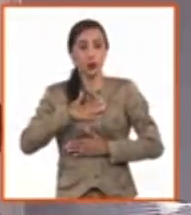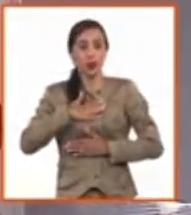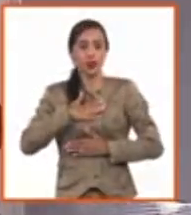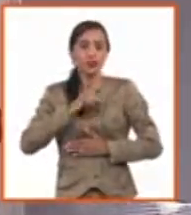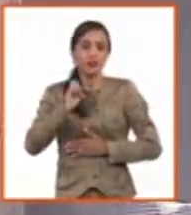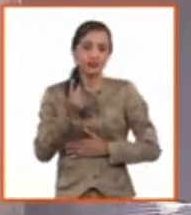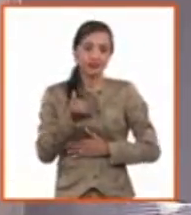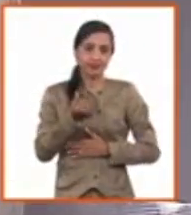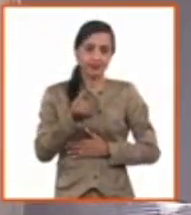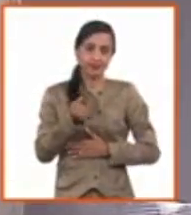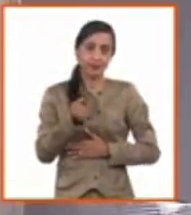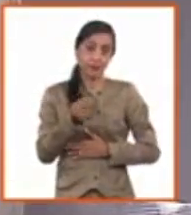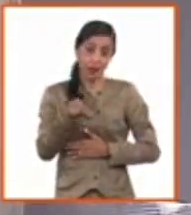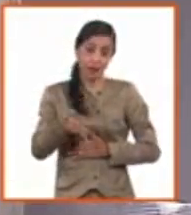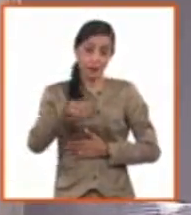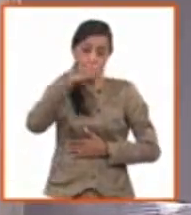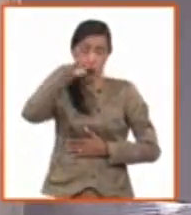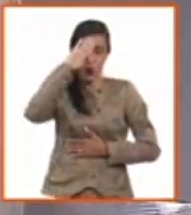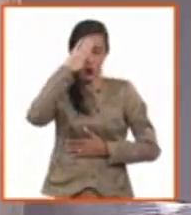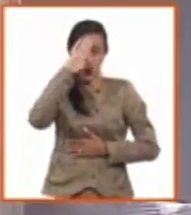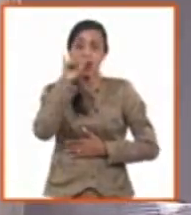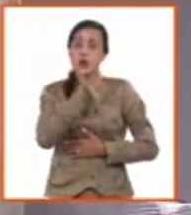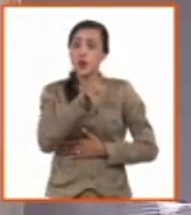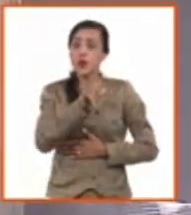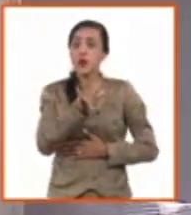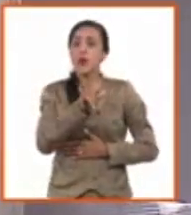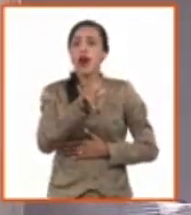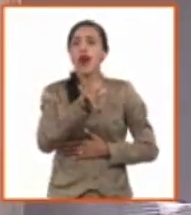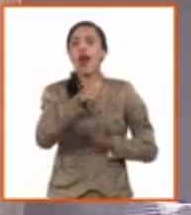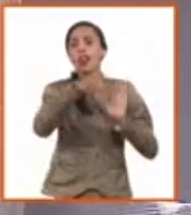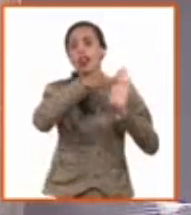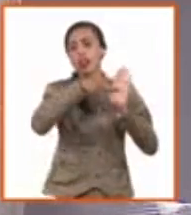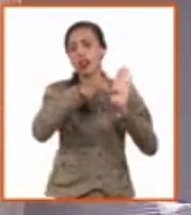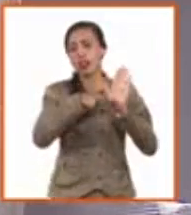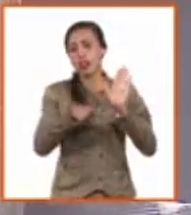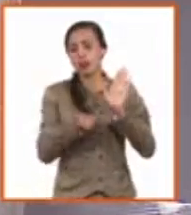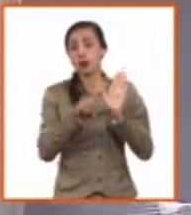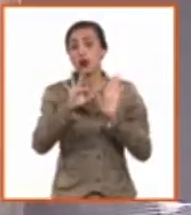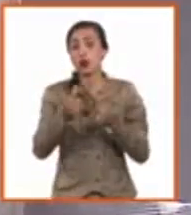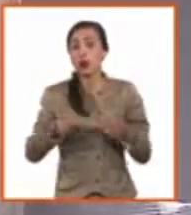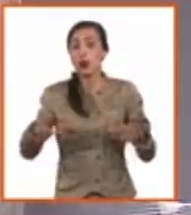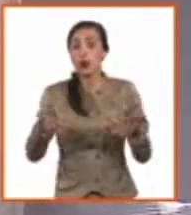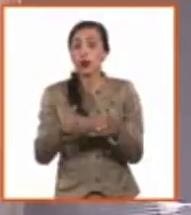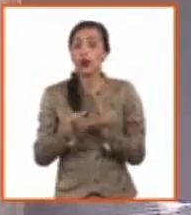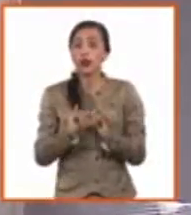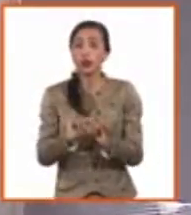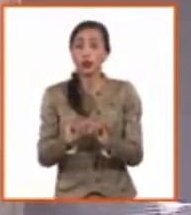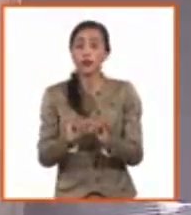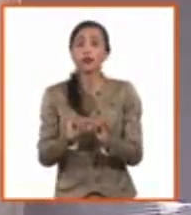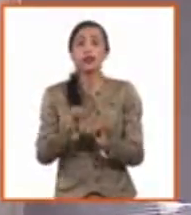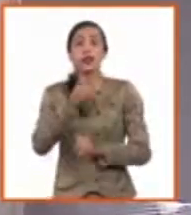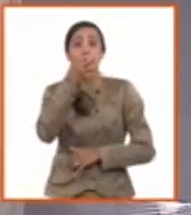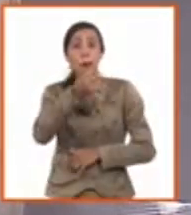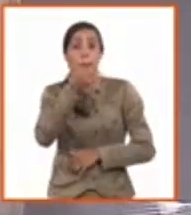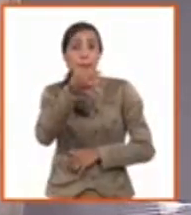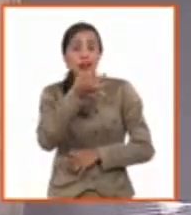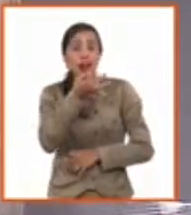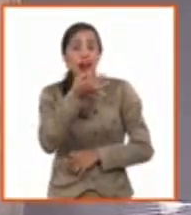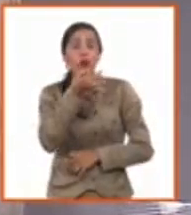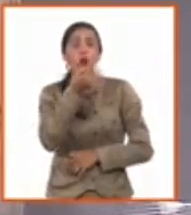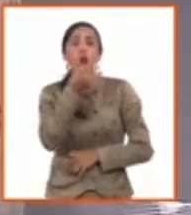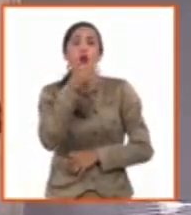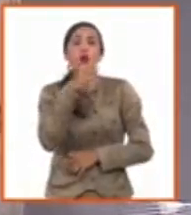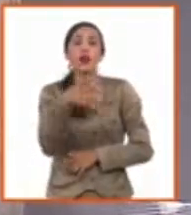congeló económico y social y a partir de ahí bueno los lineamientos que se actualizaron el 8º congreso de fin definieron